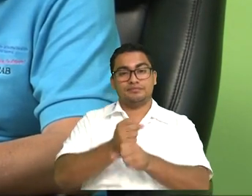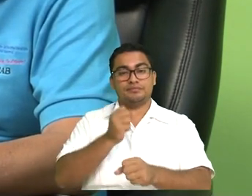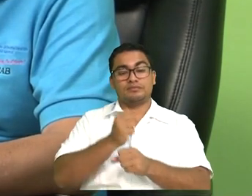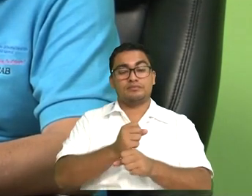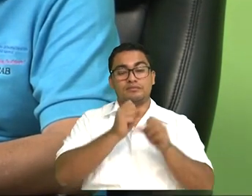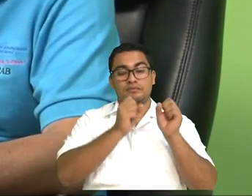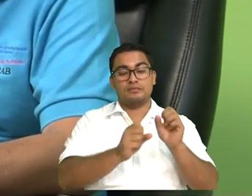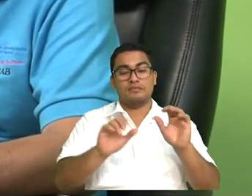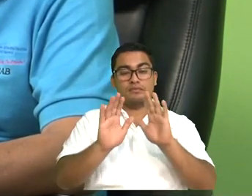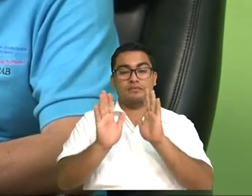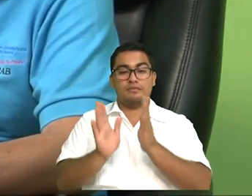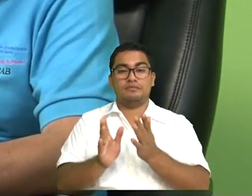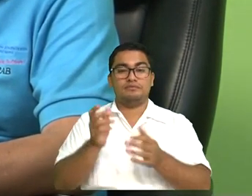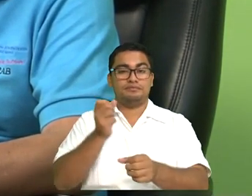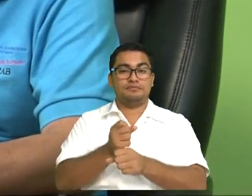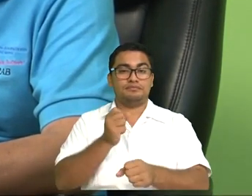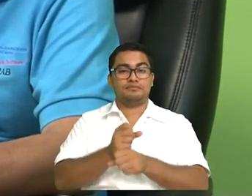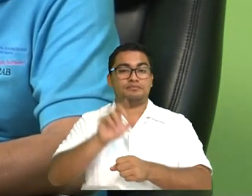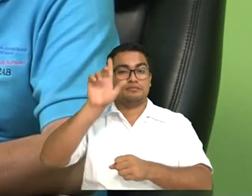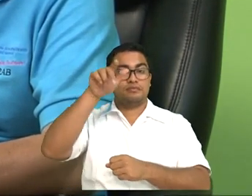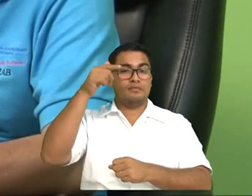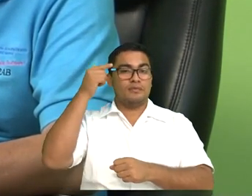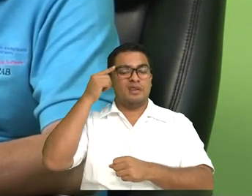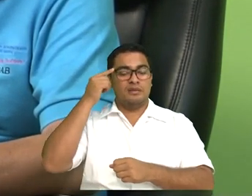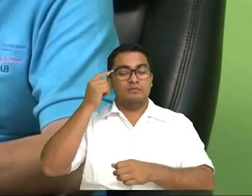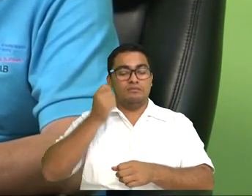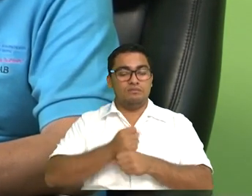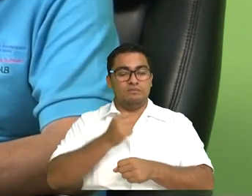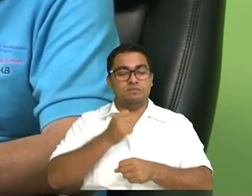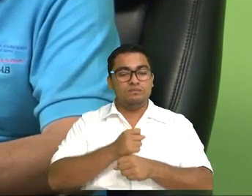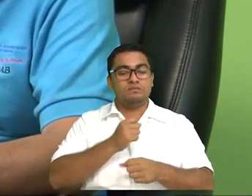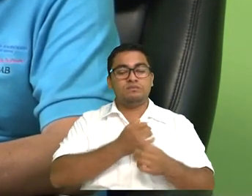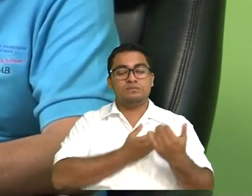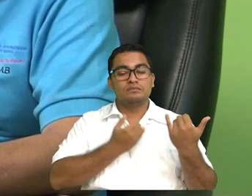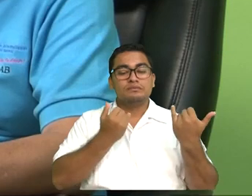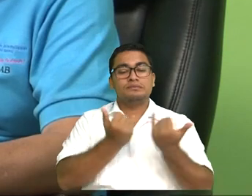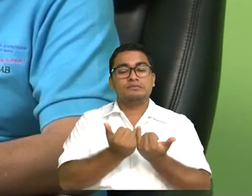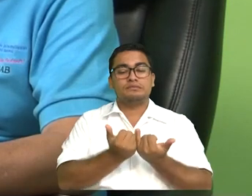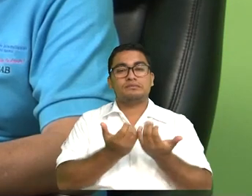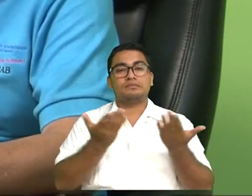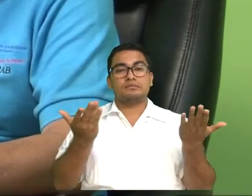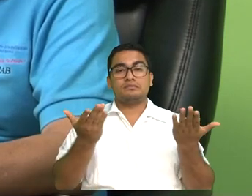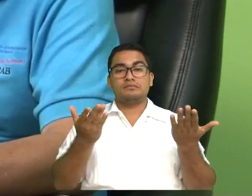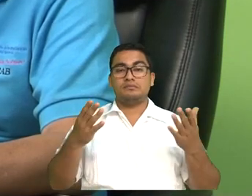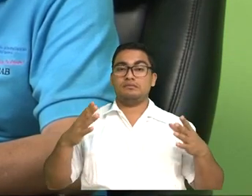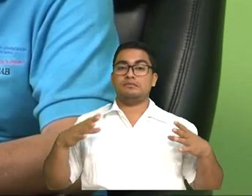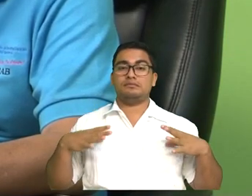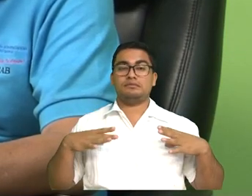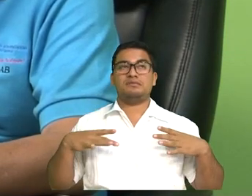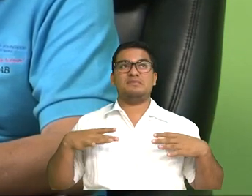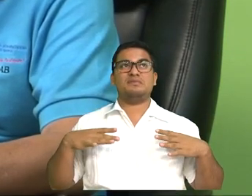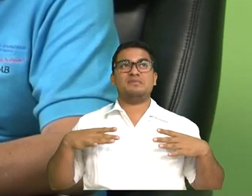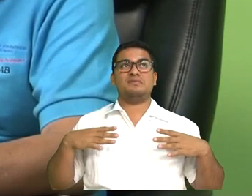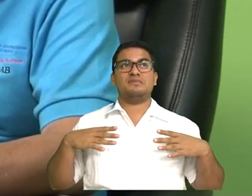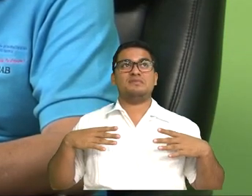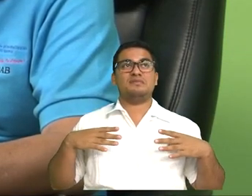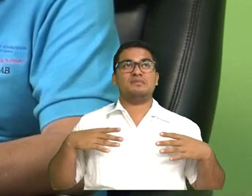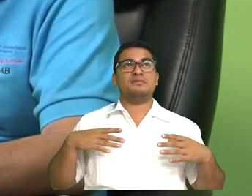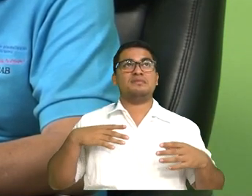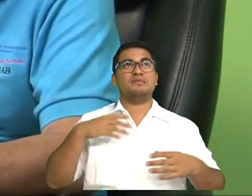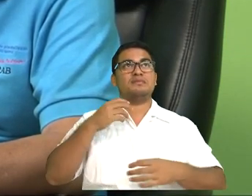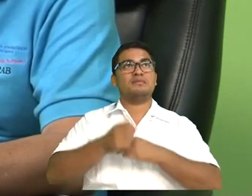las trabajadores al servicio del Estado y sus instituciones disfrutarán del receso de Semana Santa del